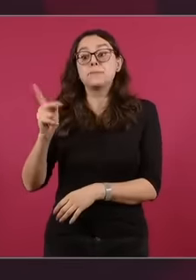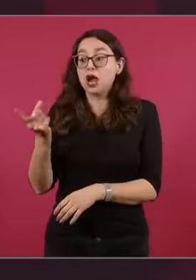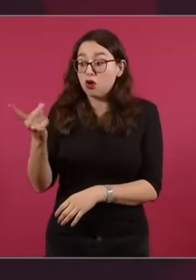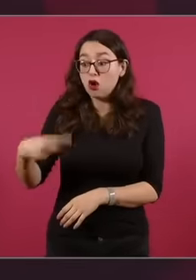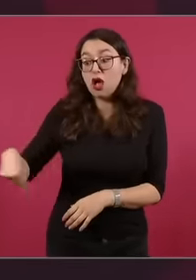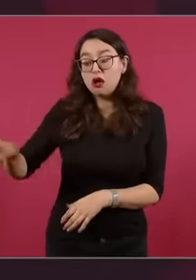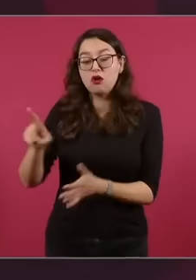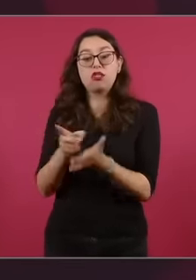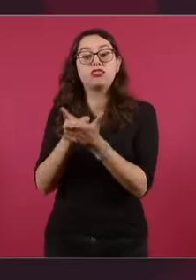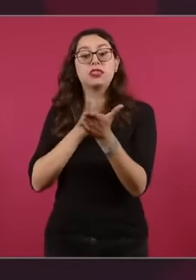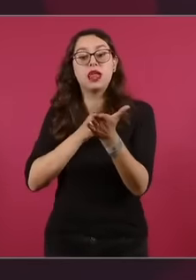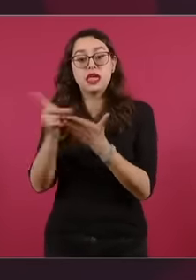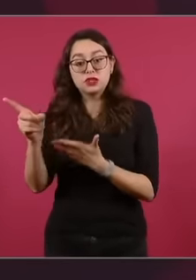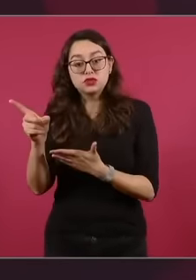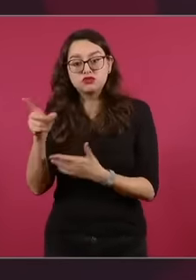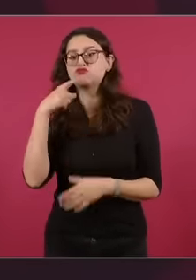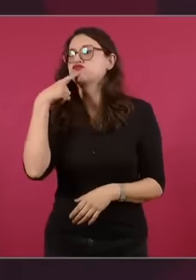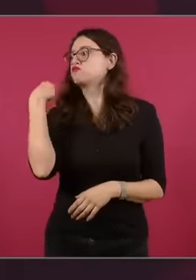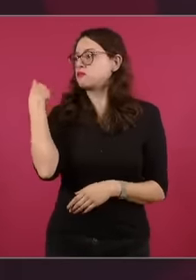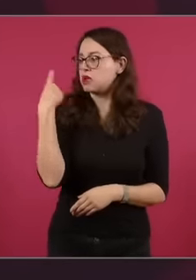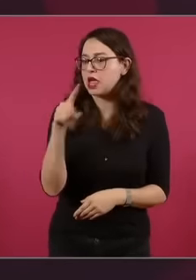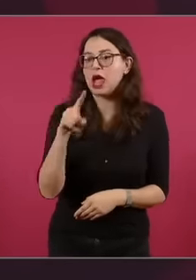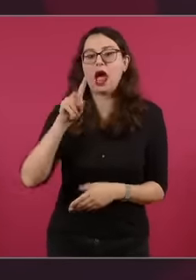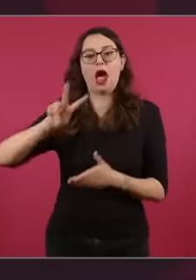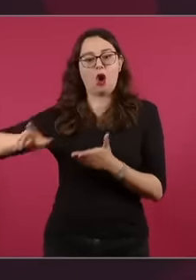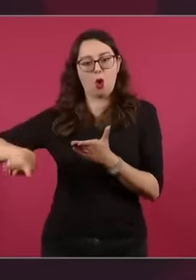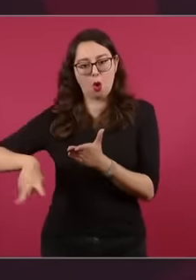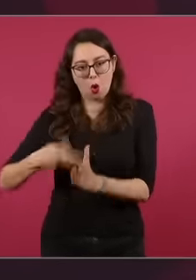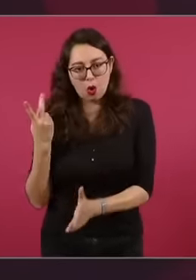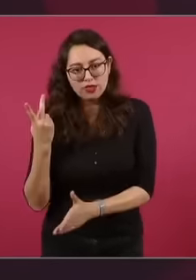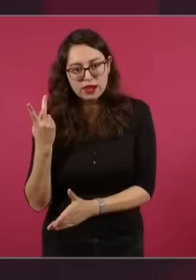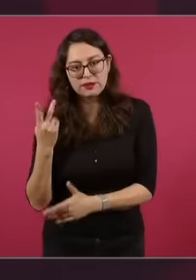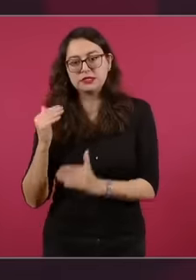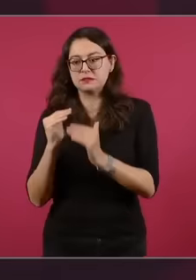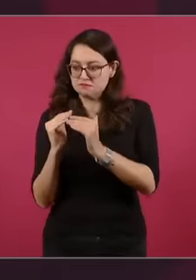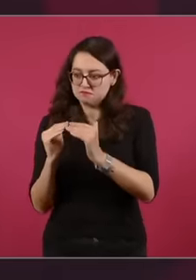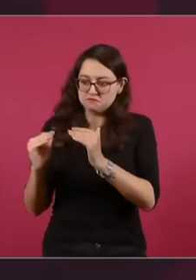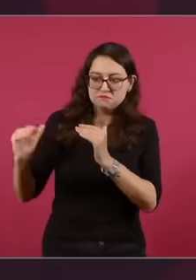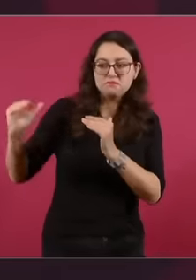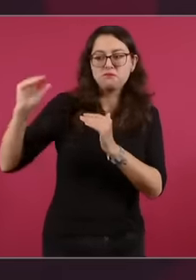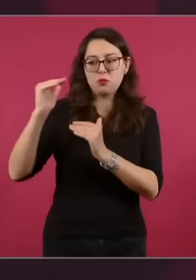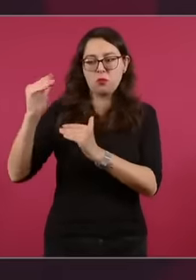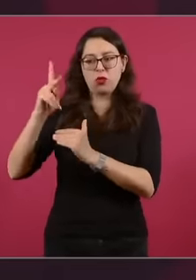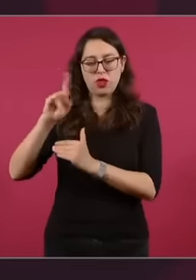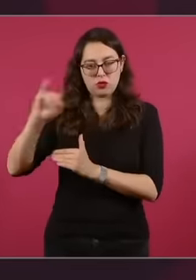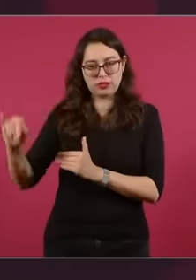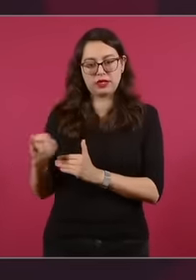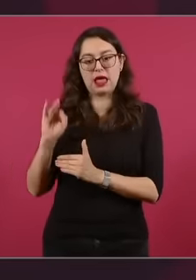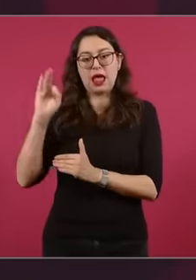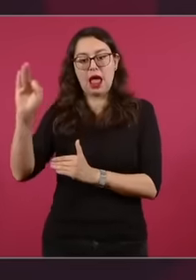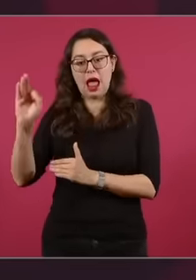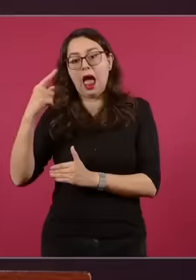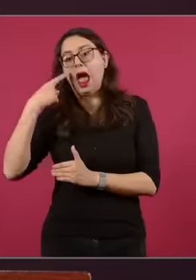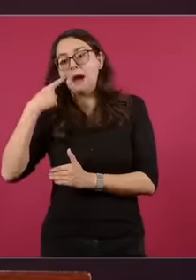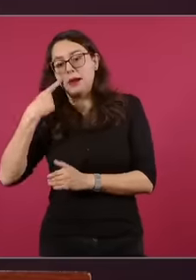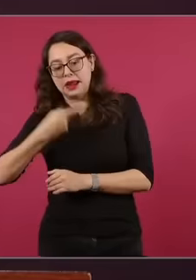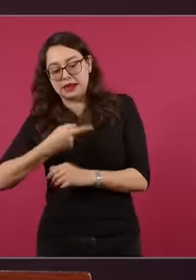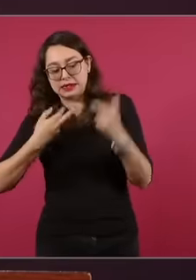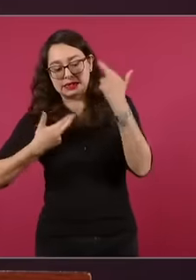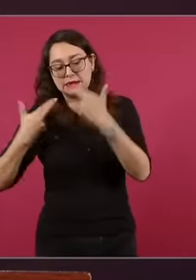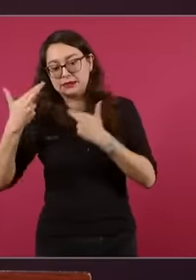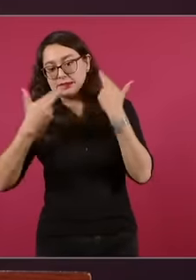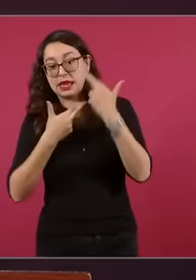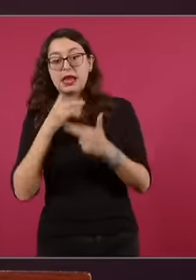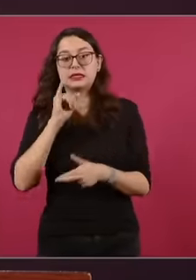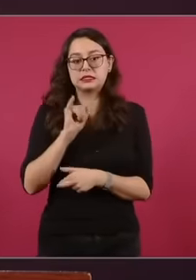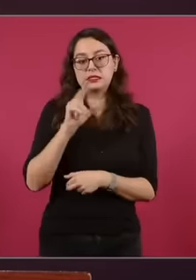o ciudadana, pues uno puede impugnar ante el Poder Judicial para que se pueda revisar si la decisión de la Junta fue